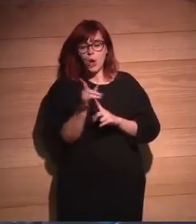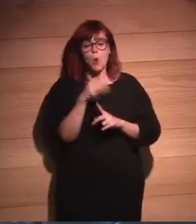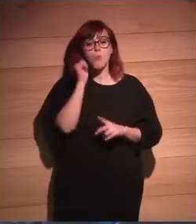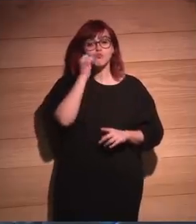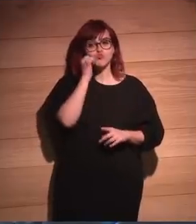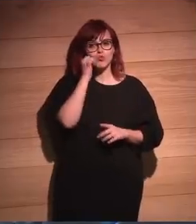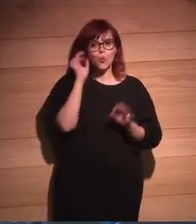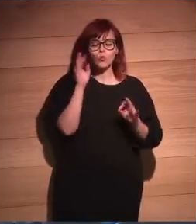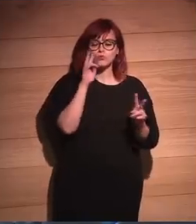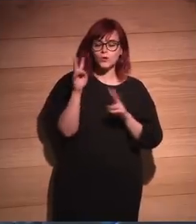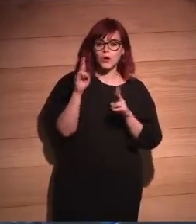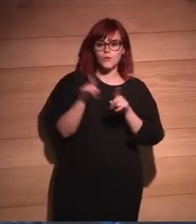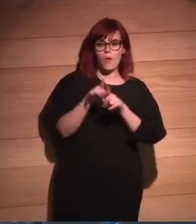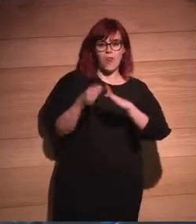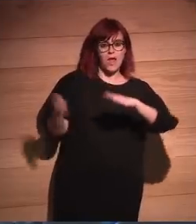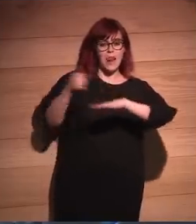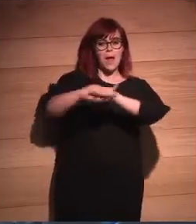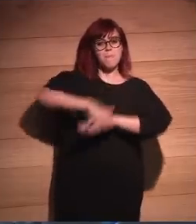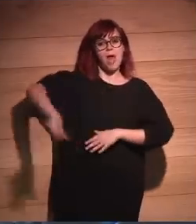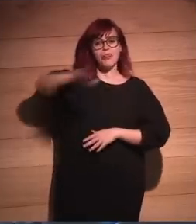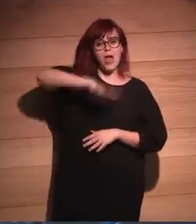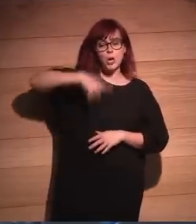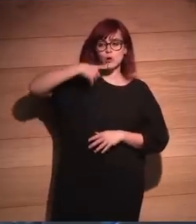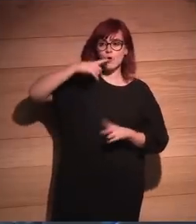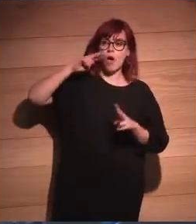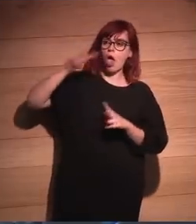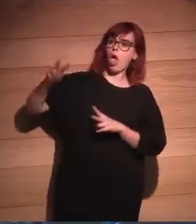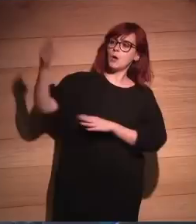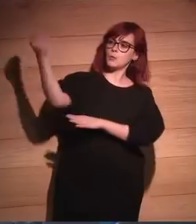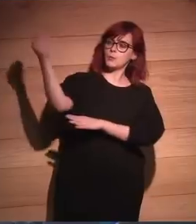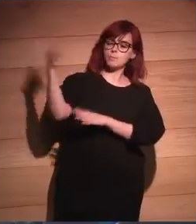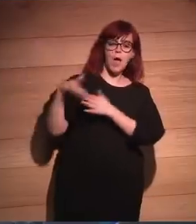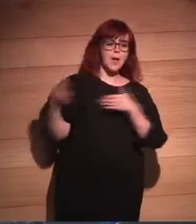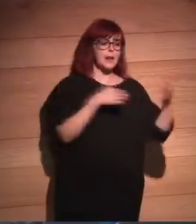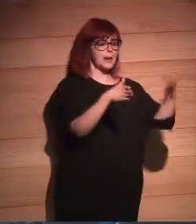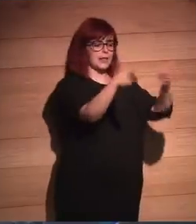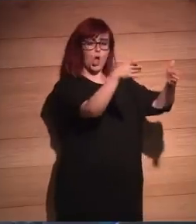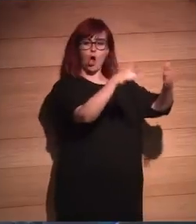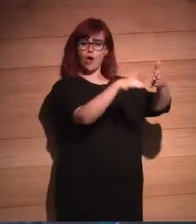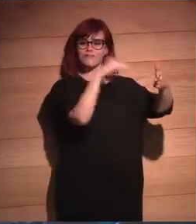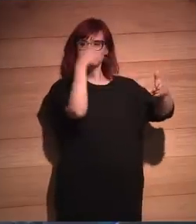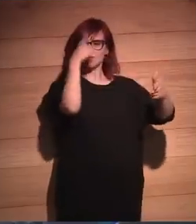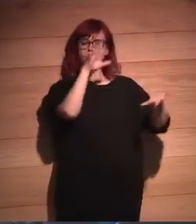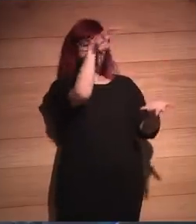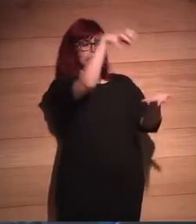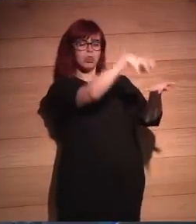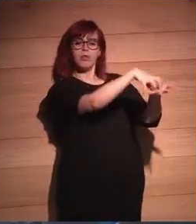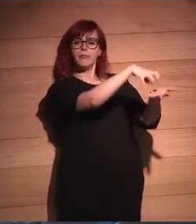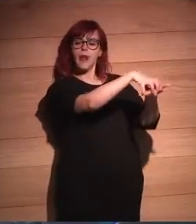desde donde está el Kremlin, en la Plaza Roja, uno miraba al otro lado del río Moskva y había una pequeña central